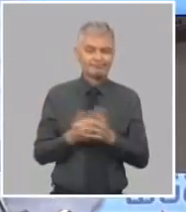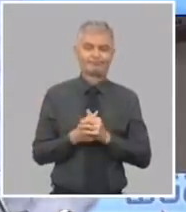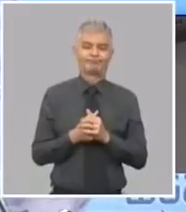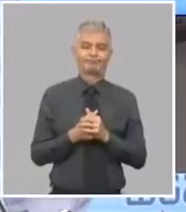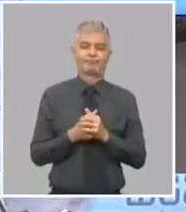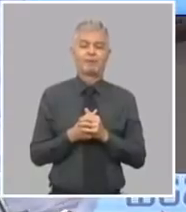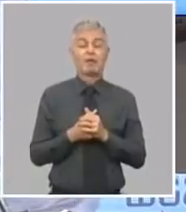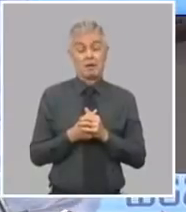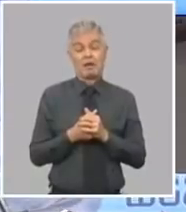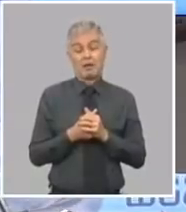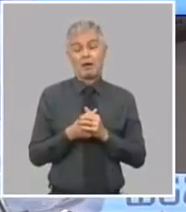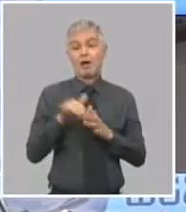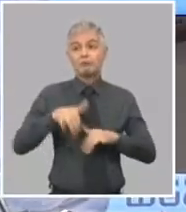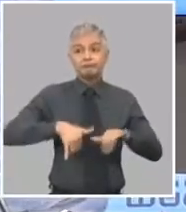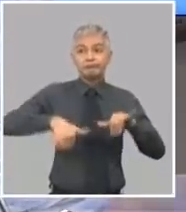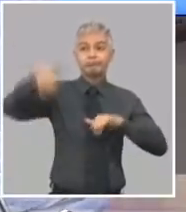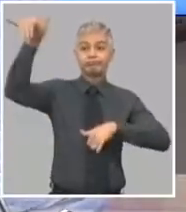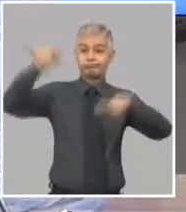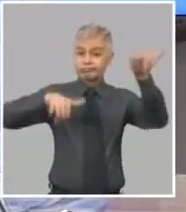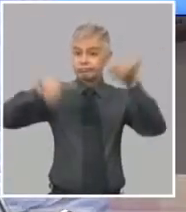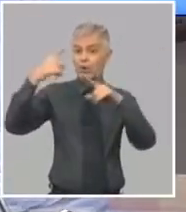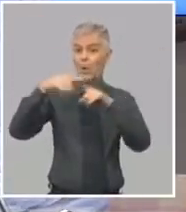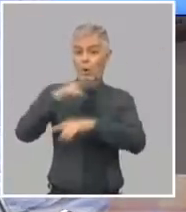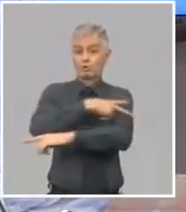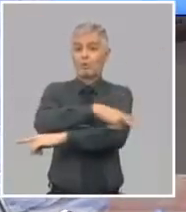internacional, te refieres a los vuelos internacionales